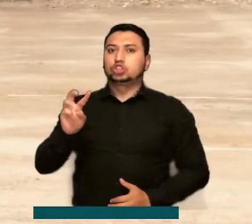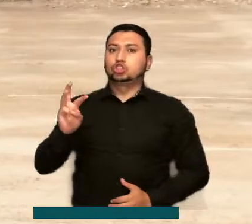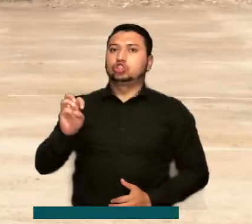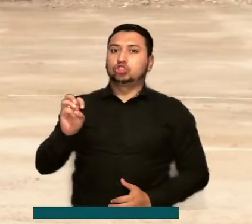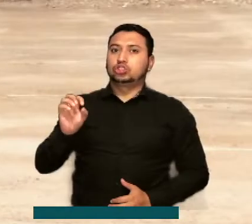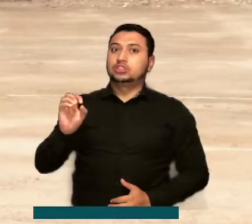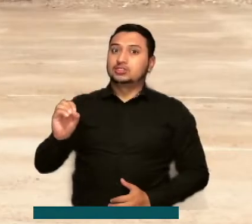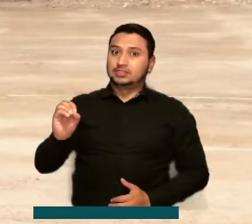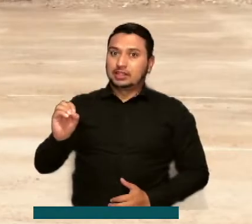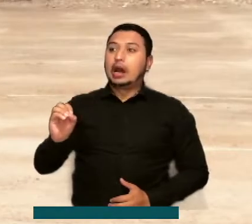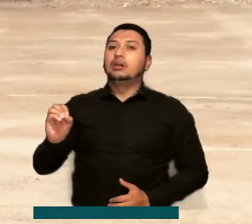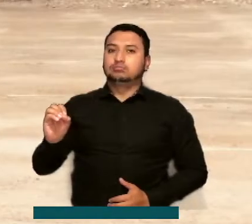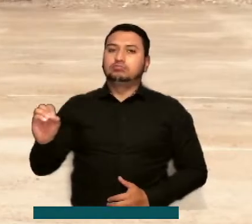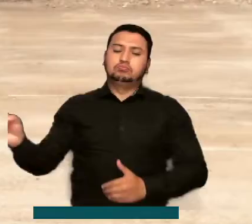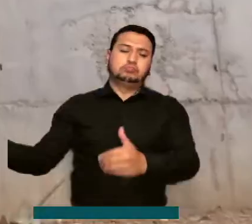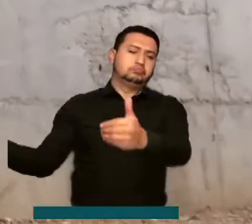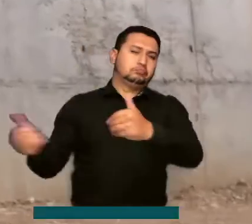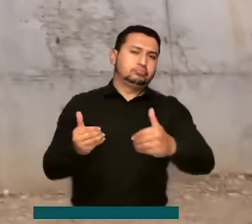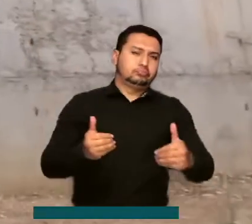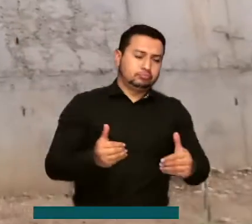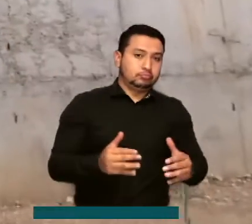de 20 años.